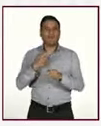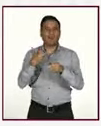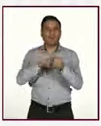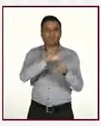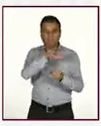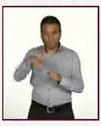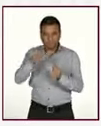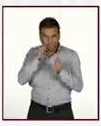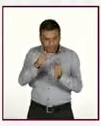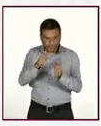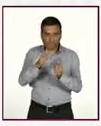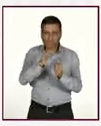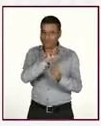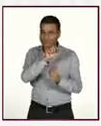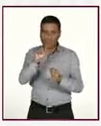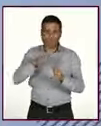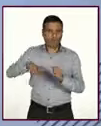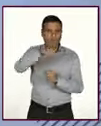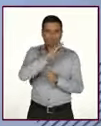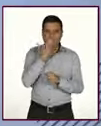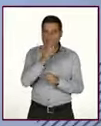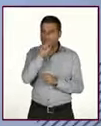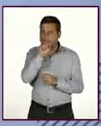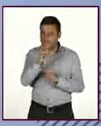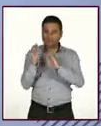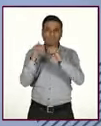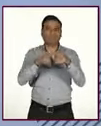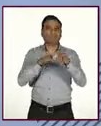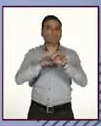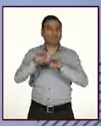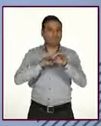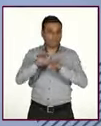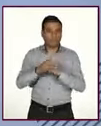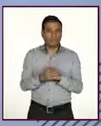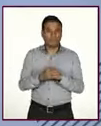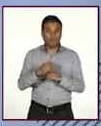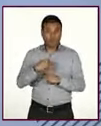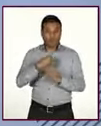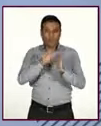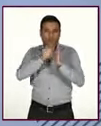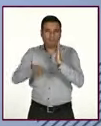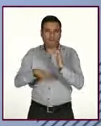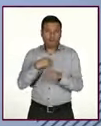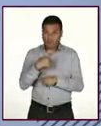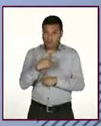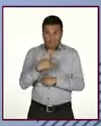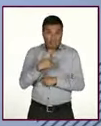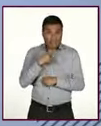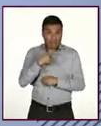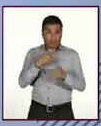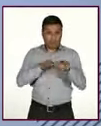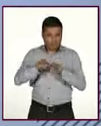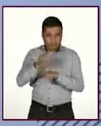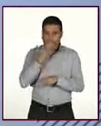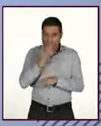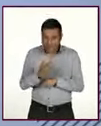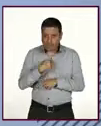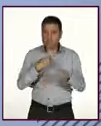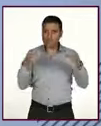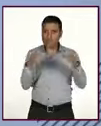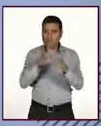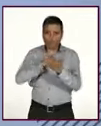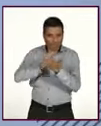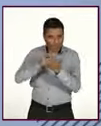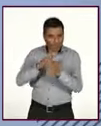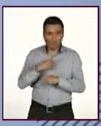para el empleo, ¿no? O sea, si tú te sientes que estás aportando a tu comunidad, si tú sientes que estás aportando a tu país, que tienes un trabajo